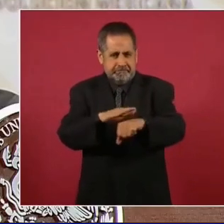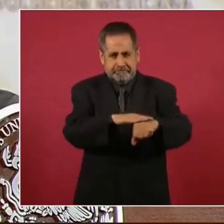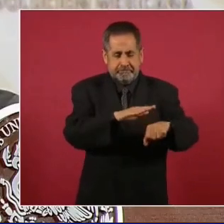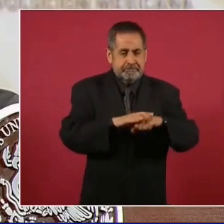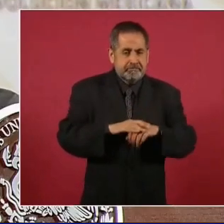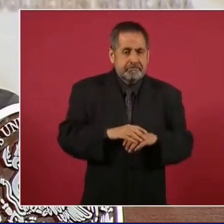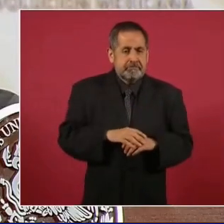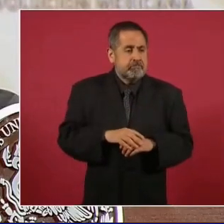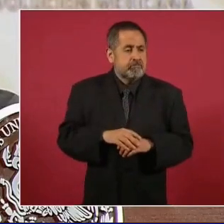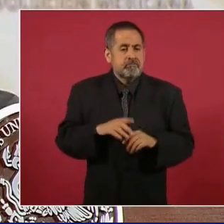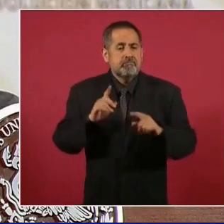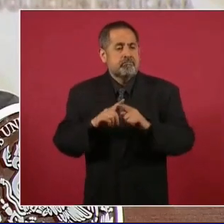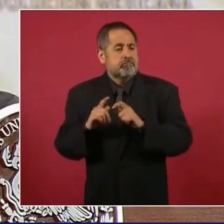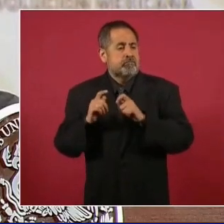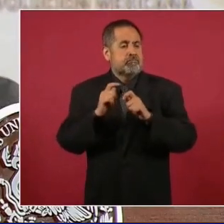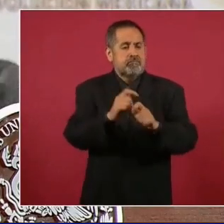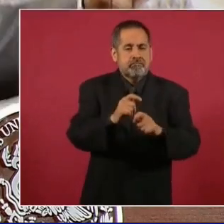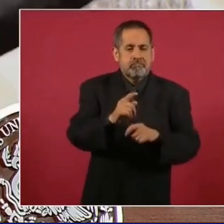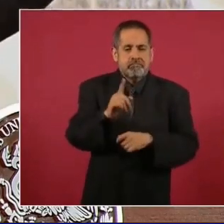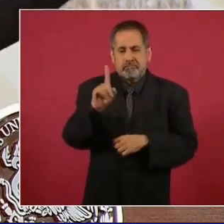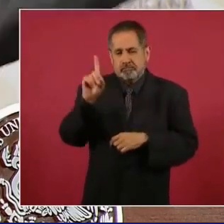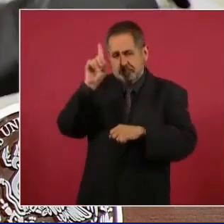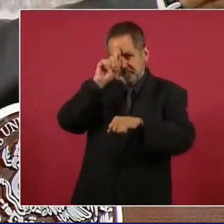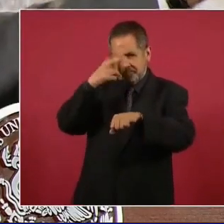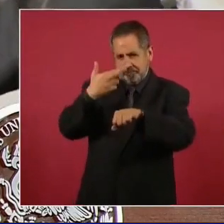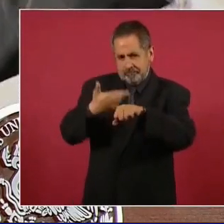un cargo como consejero de algo.